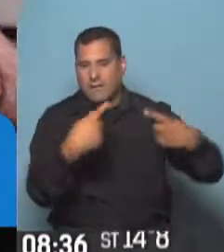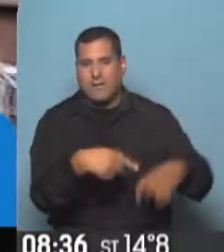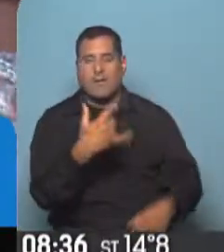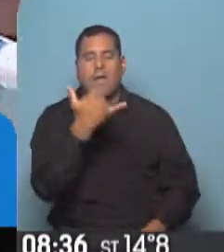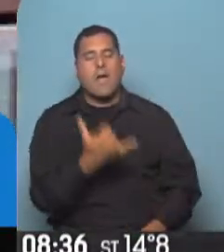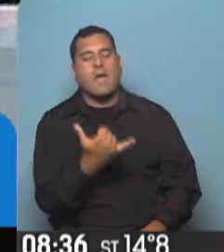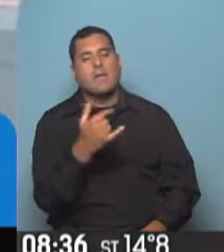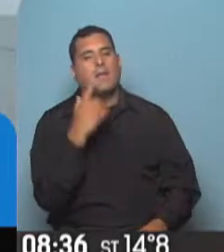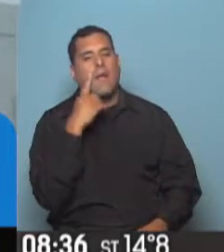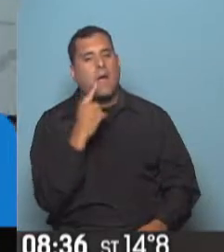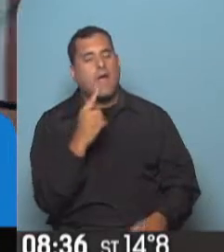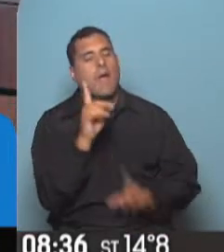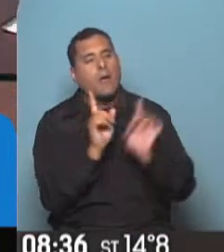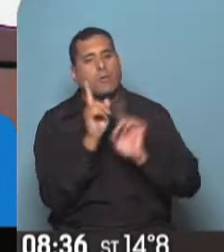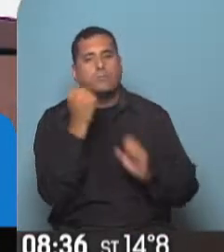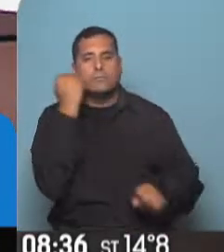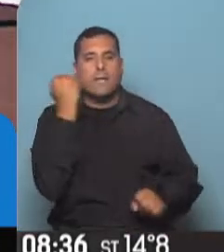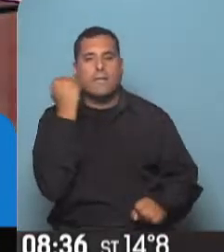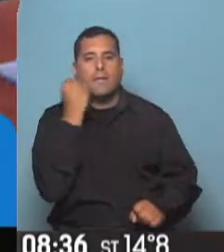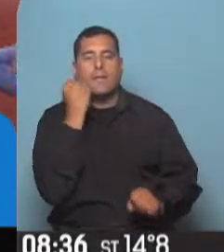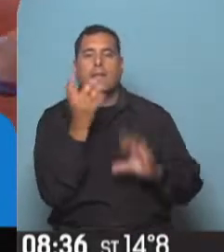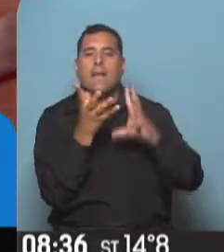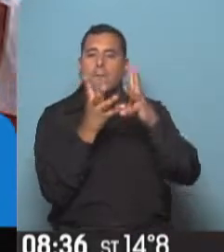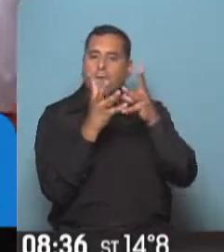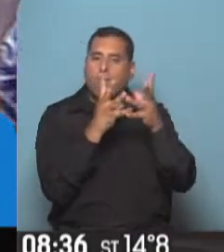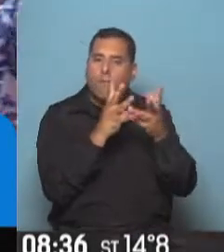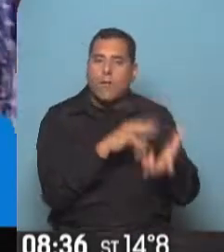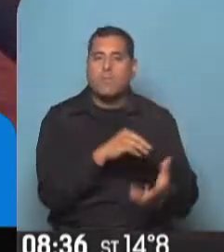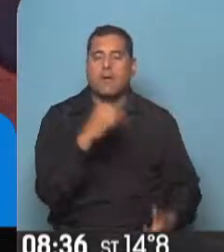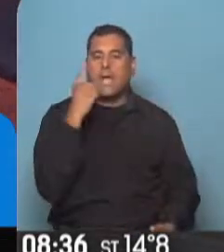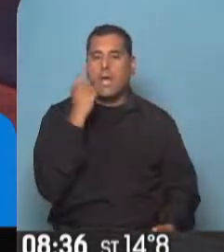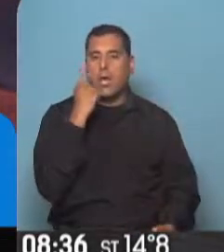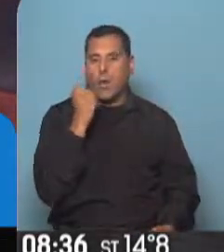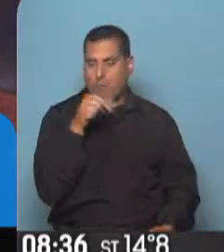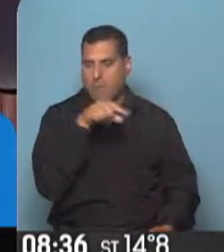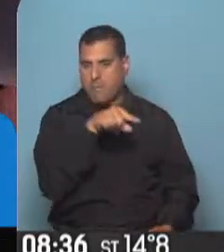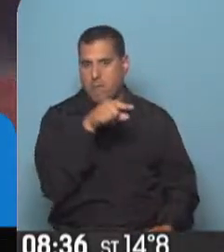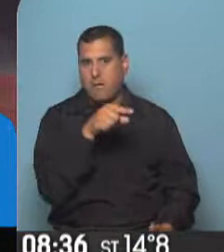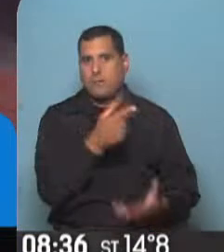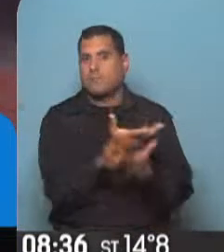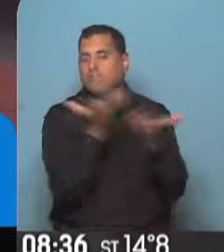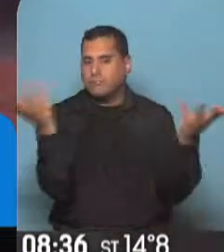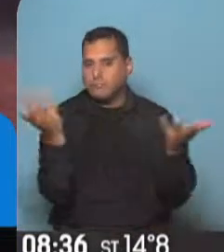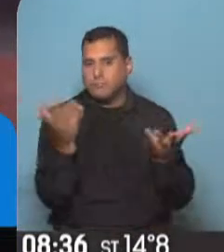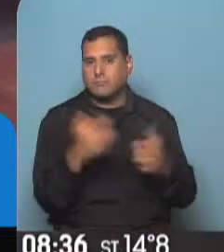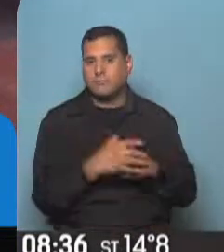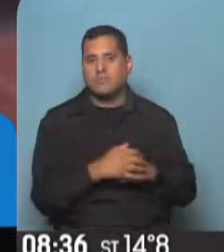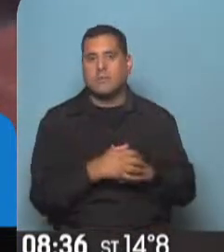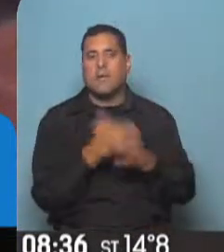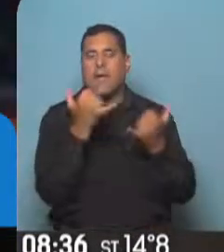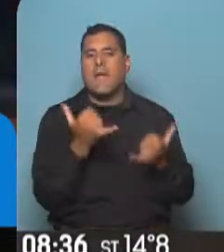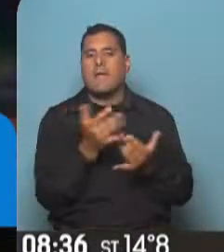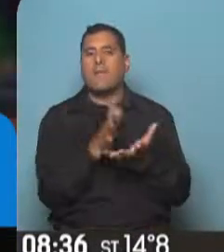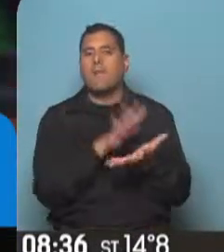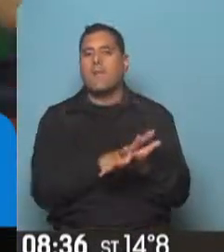que ahí hay algo fundamental que tiene que ver con el modo en que los varones somos socializados no existe por un lado cierta pedagogía del